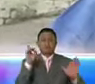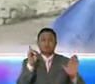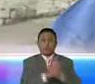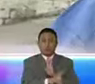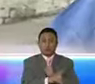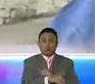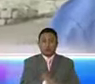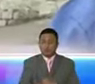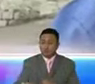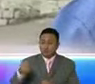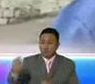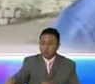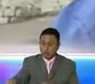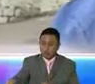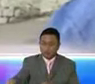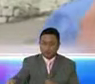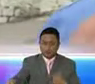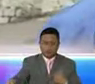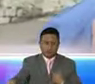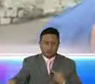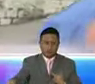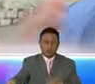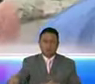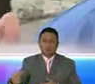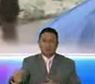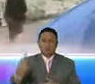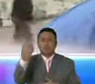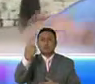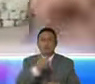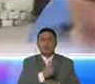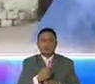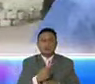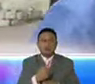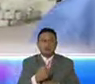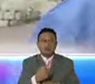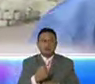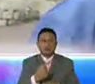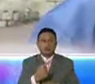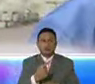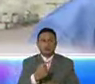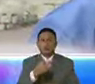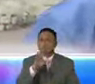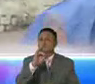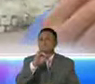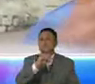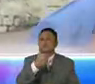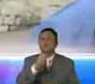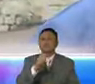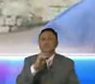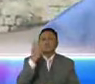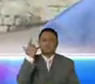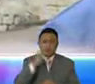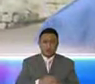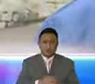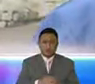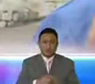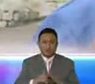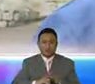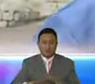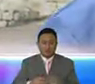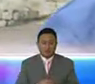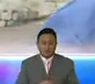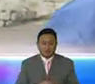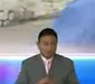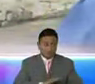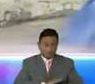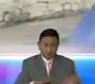contencioso administrativo y que tendríamos de semana a semana y media para abandonar nuestras propiedades. Y que si no lo hacíamos, ellos